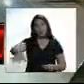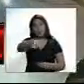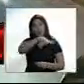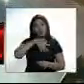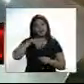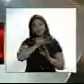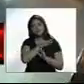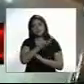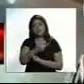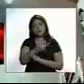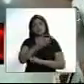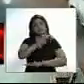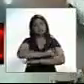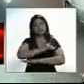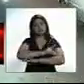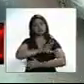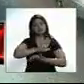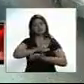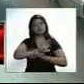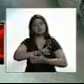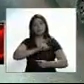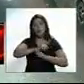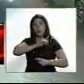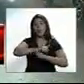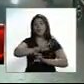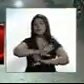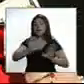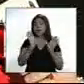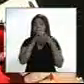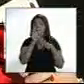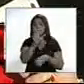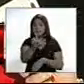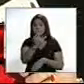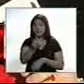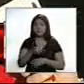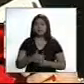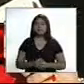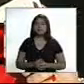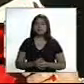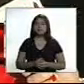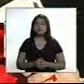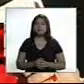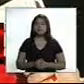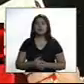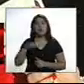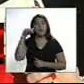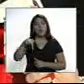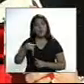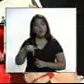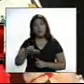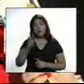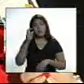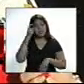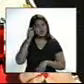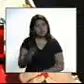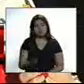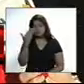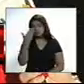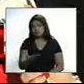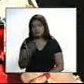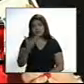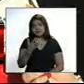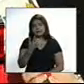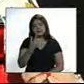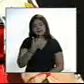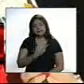salido disciplinadamente a cumplir con las instrucciones del Partido Socialista Unido de Venezuela. Hoy es un momento histórico, tenemos la pena